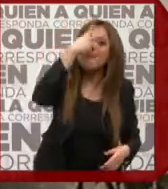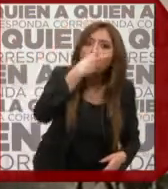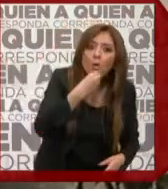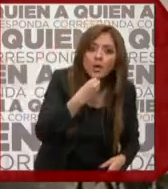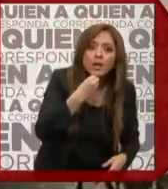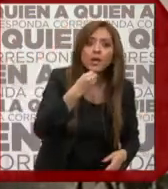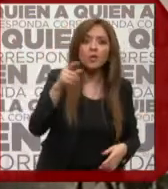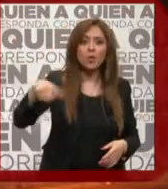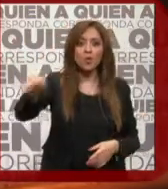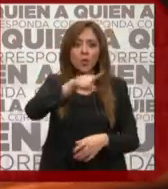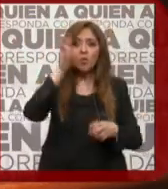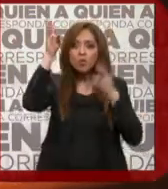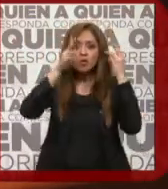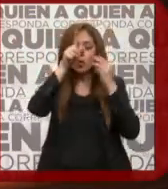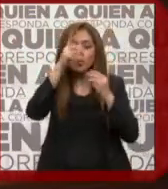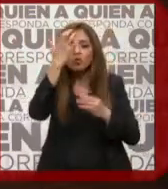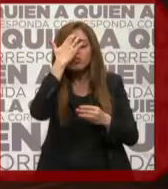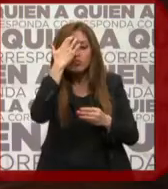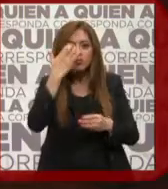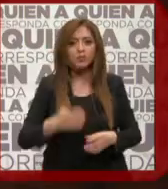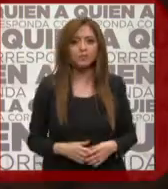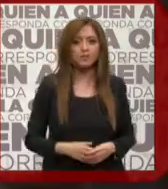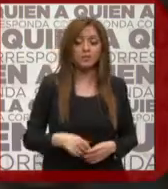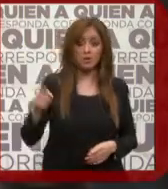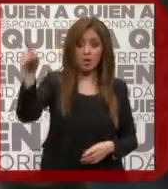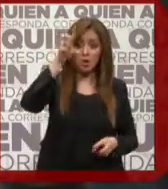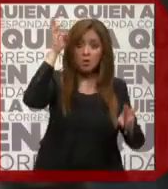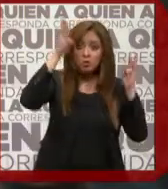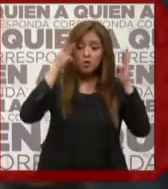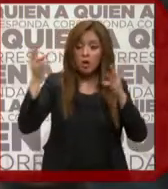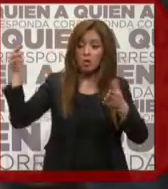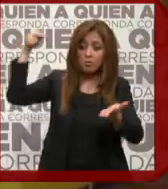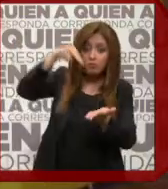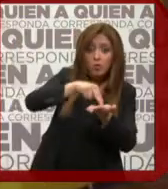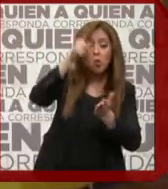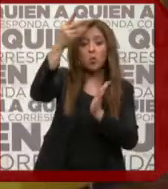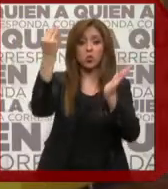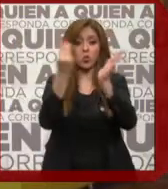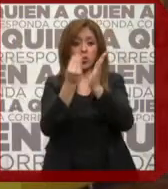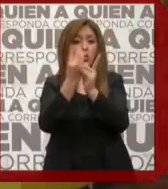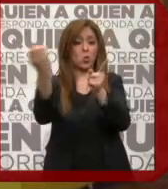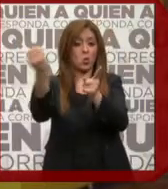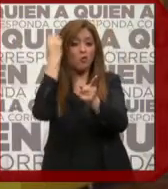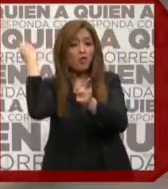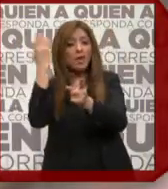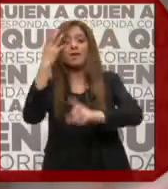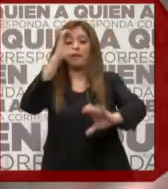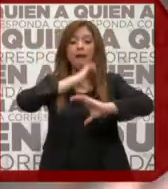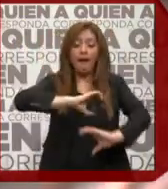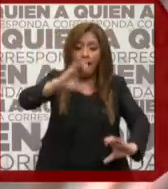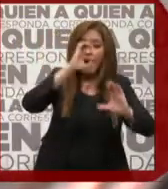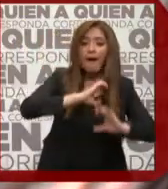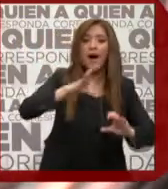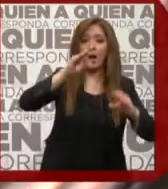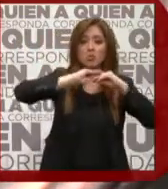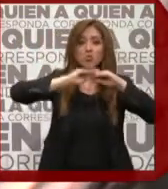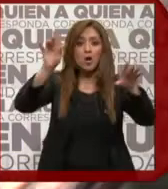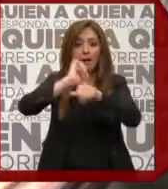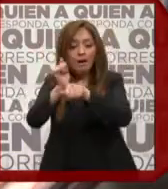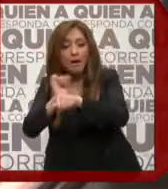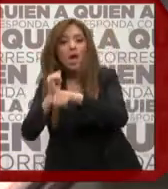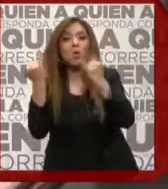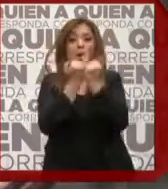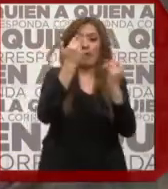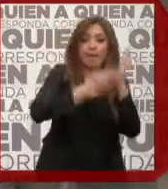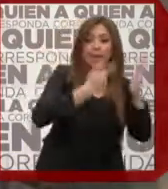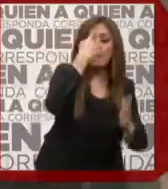que ofrece este museo. El museo ofrece visitas guiadas, cursos, conferencias, conciertos, espectáculos, talleres infantiles,